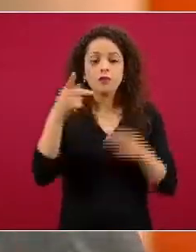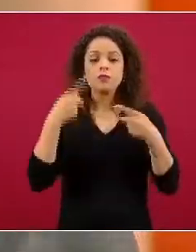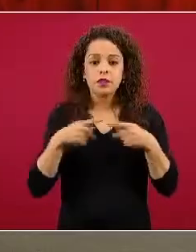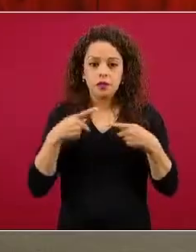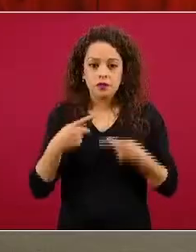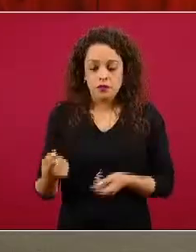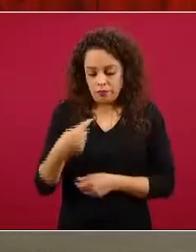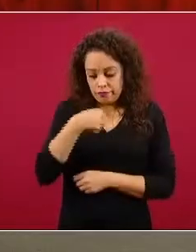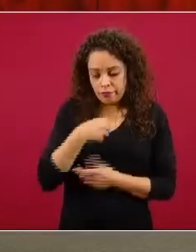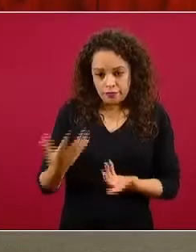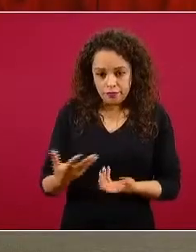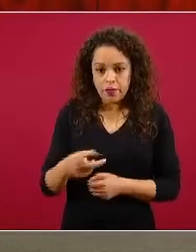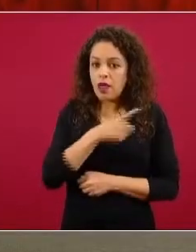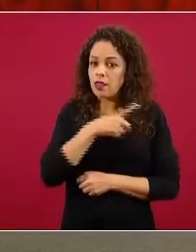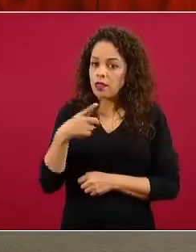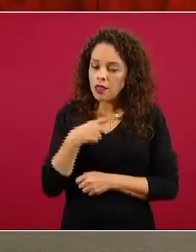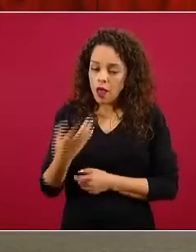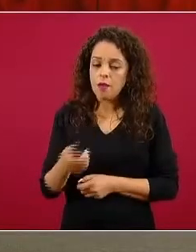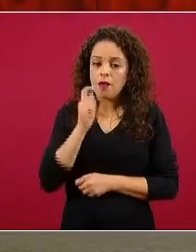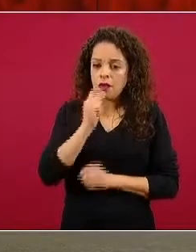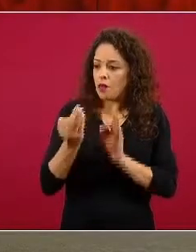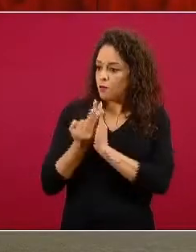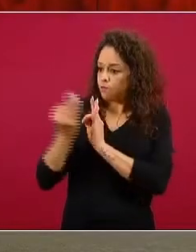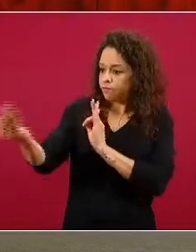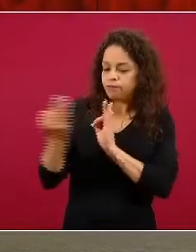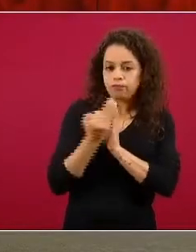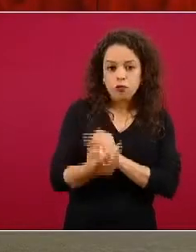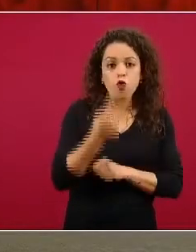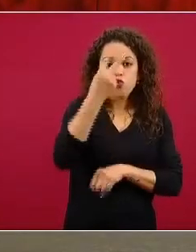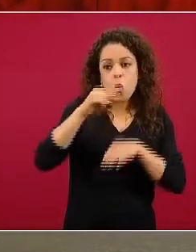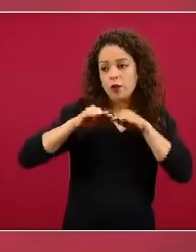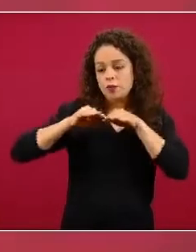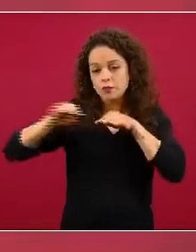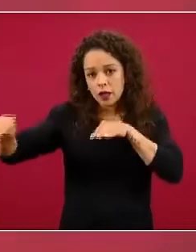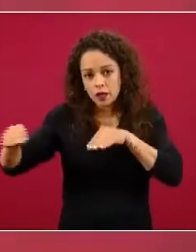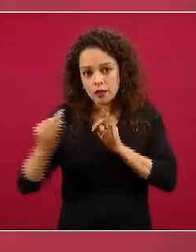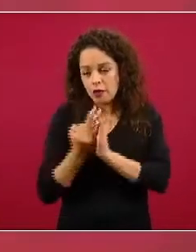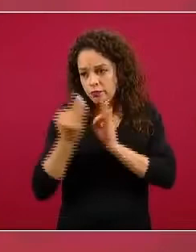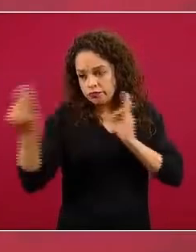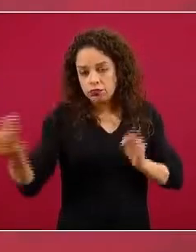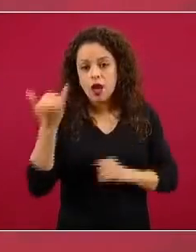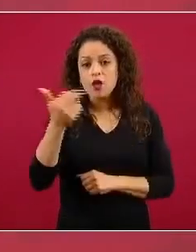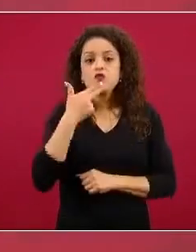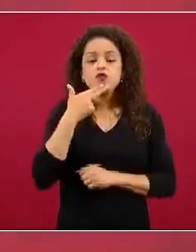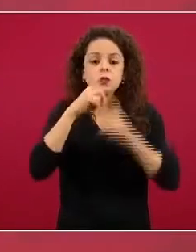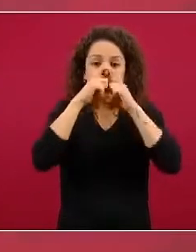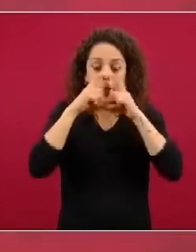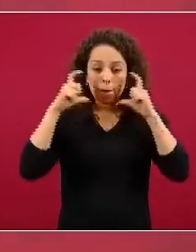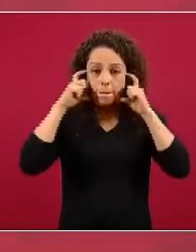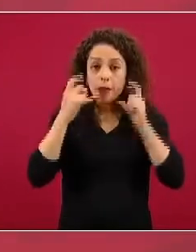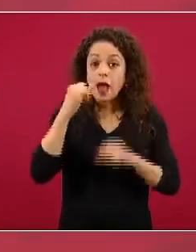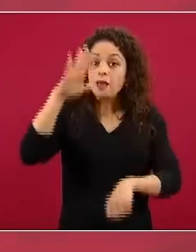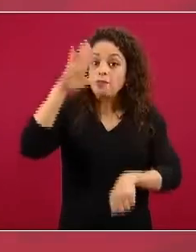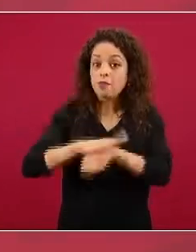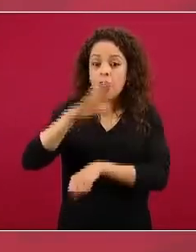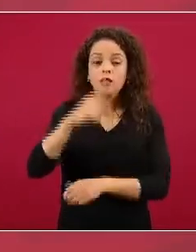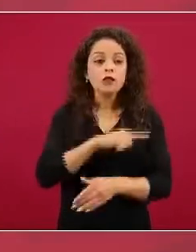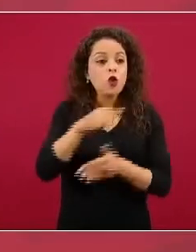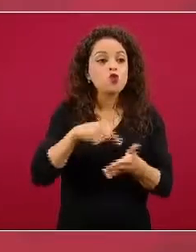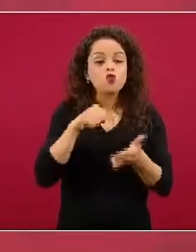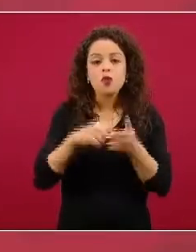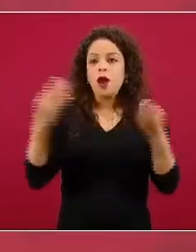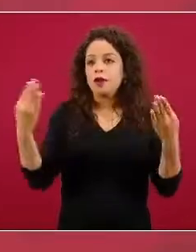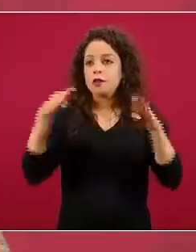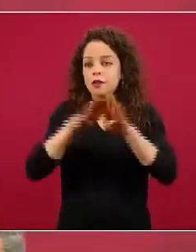distancia física, 2 metros de cualquier otra persona, utilice su cubrebocas, particularmente en espacios cerrados como el